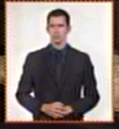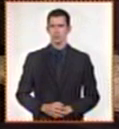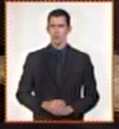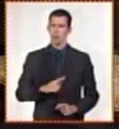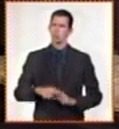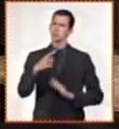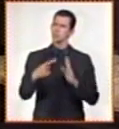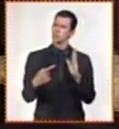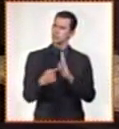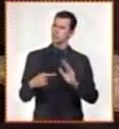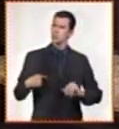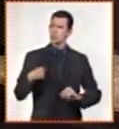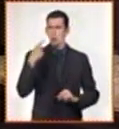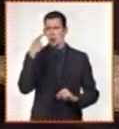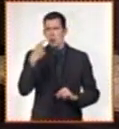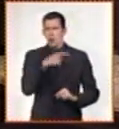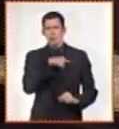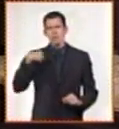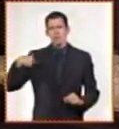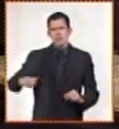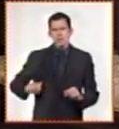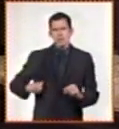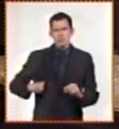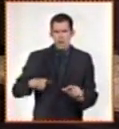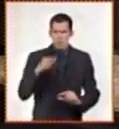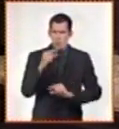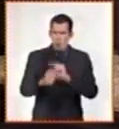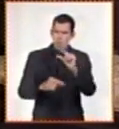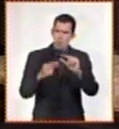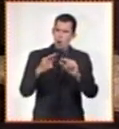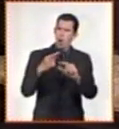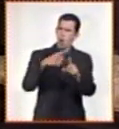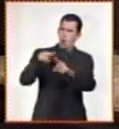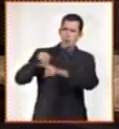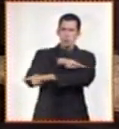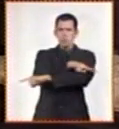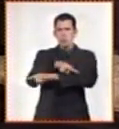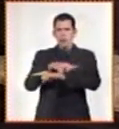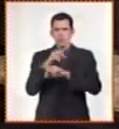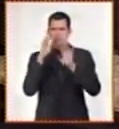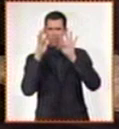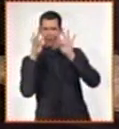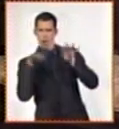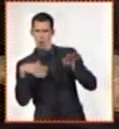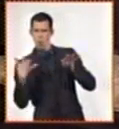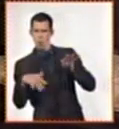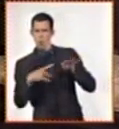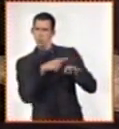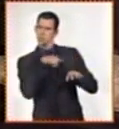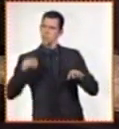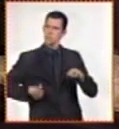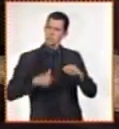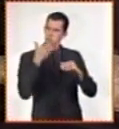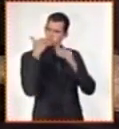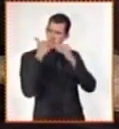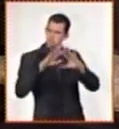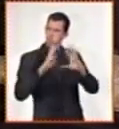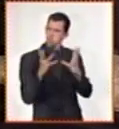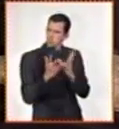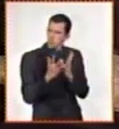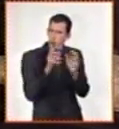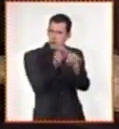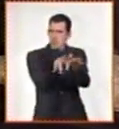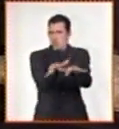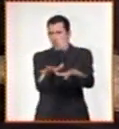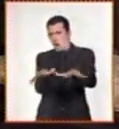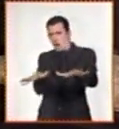internacional. Hay muchos expertos que aseguran que todo este conflicto provocado por Washington contra China se